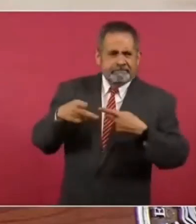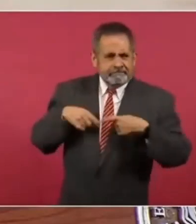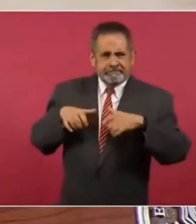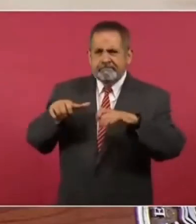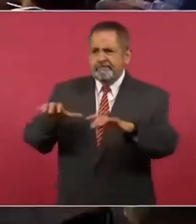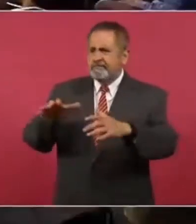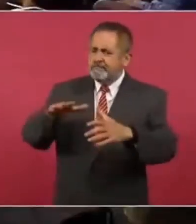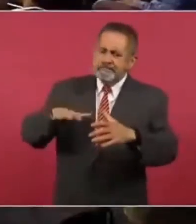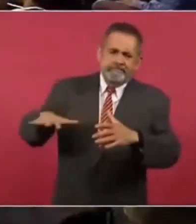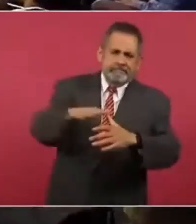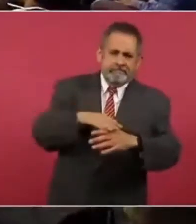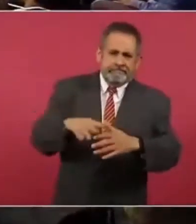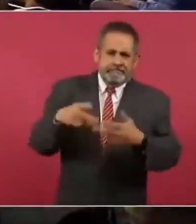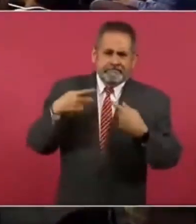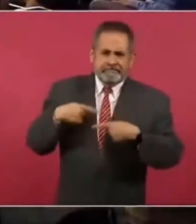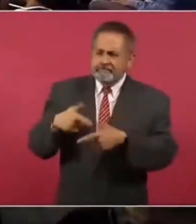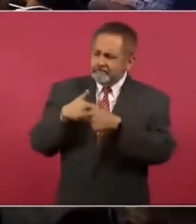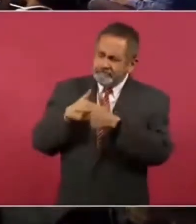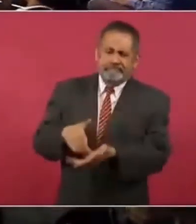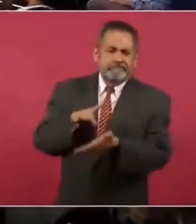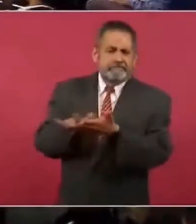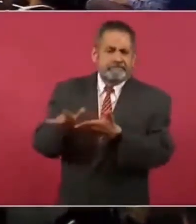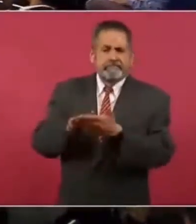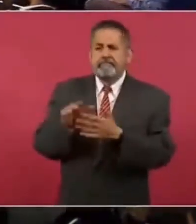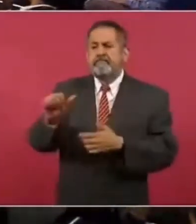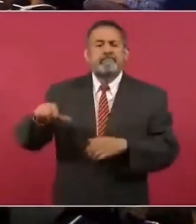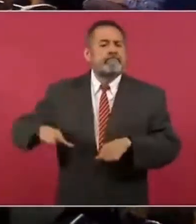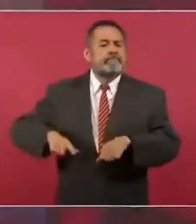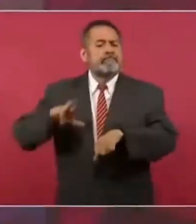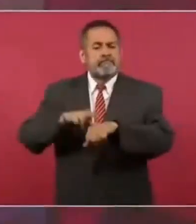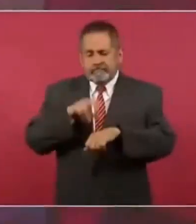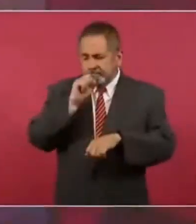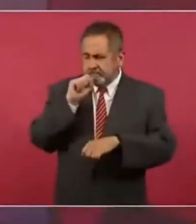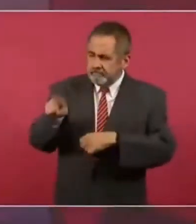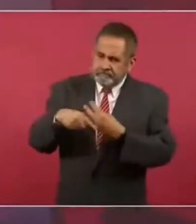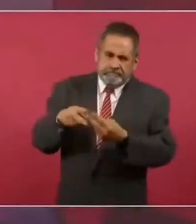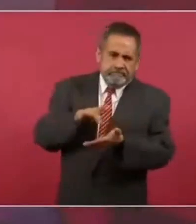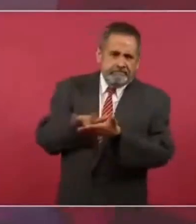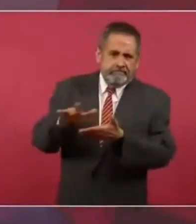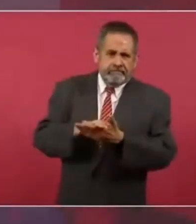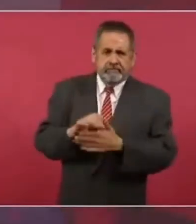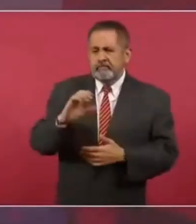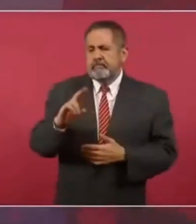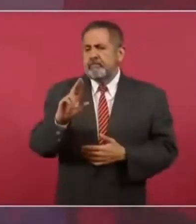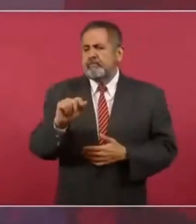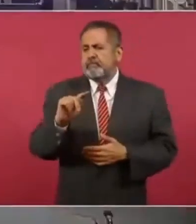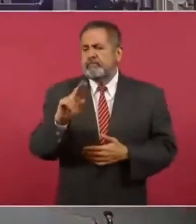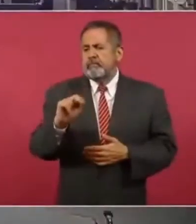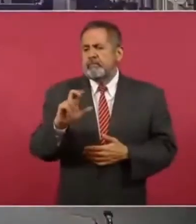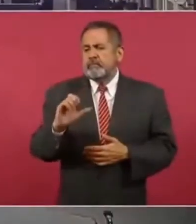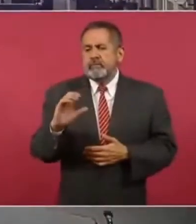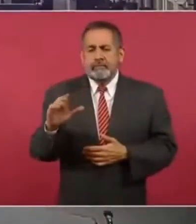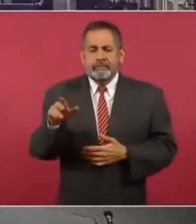gente y al gobernador Cuitláhuac. Muchas gracias, señor.